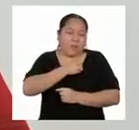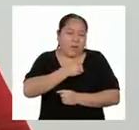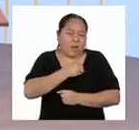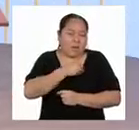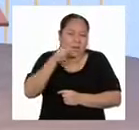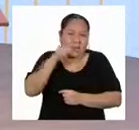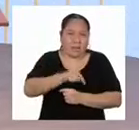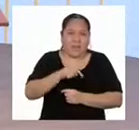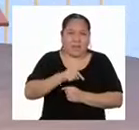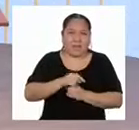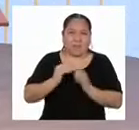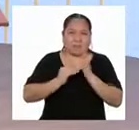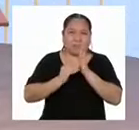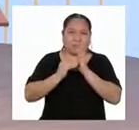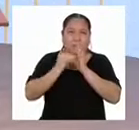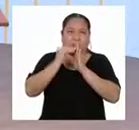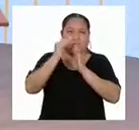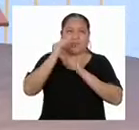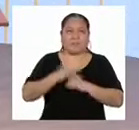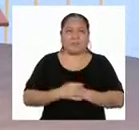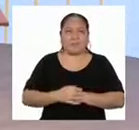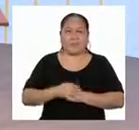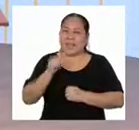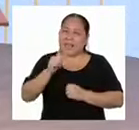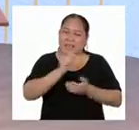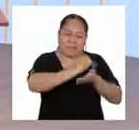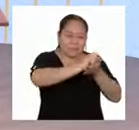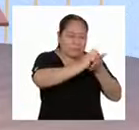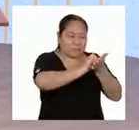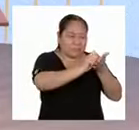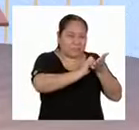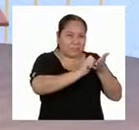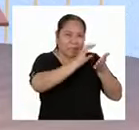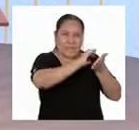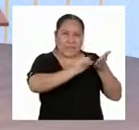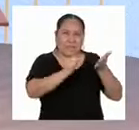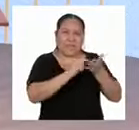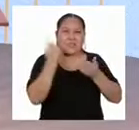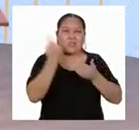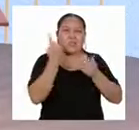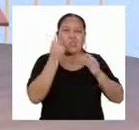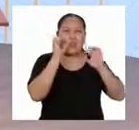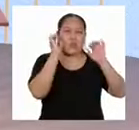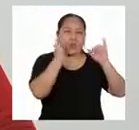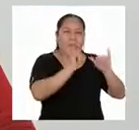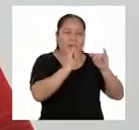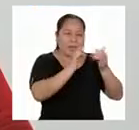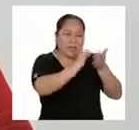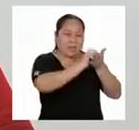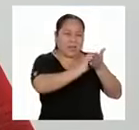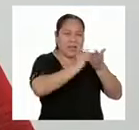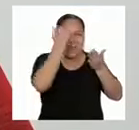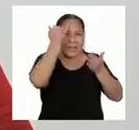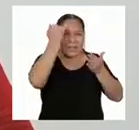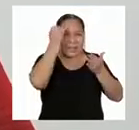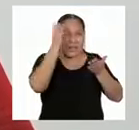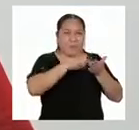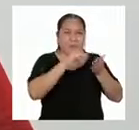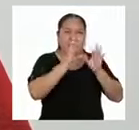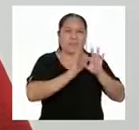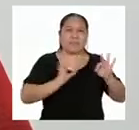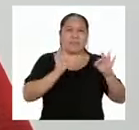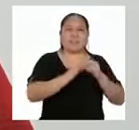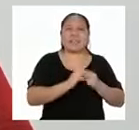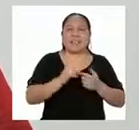llegaste ahí? Con esa técnica de suprimir la información redundante. Me quedo solo con la idea principal. La técnica